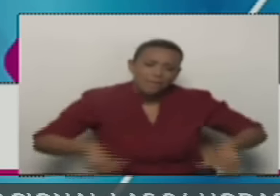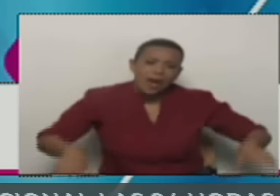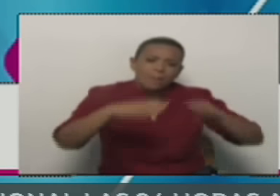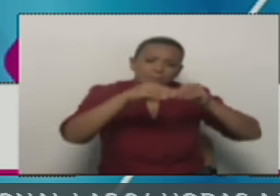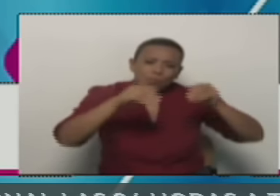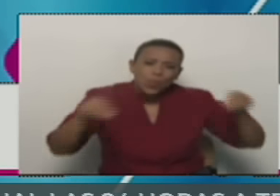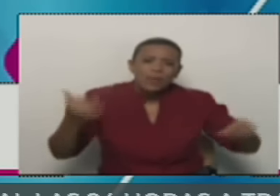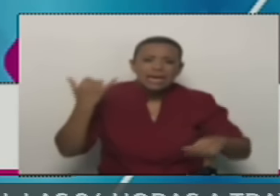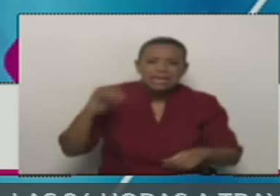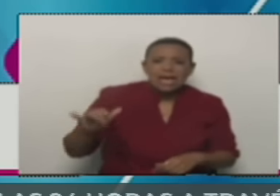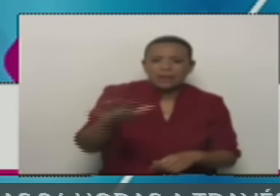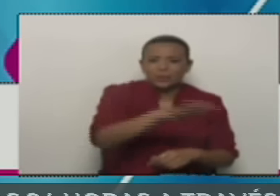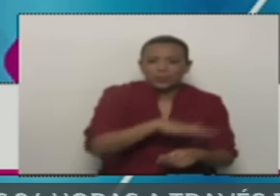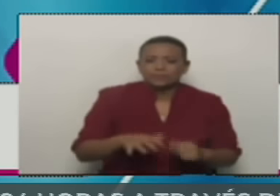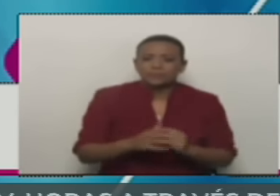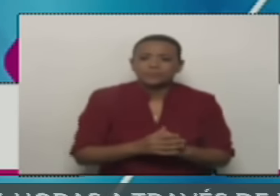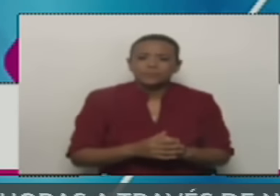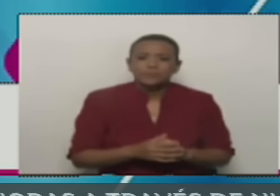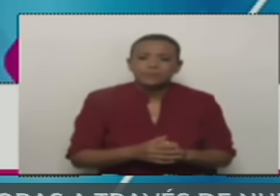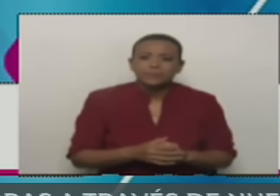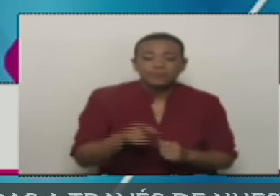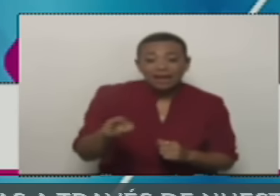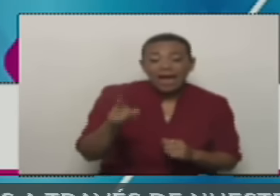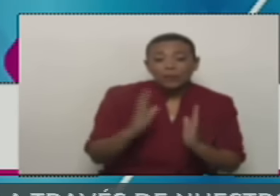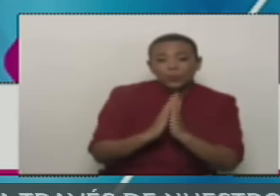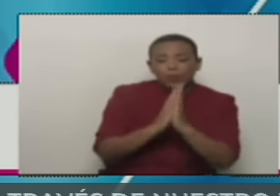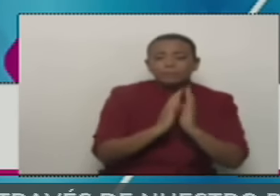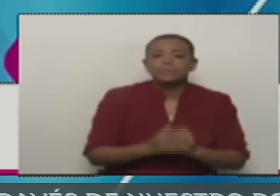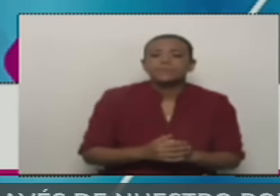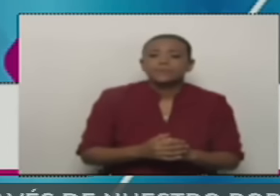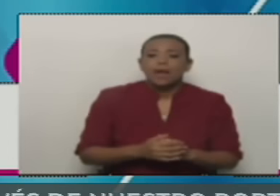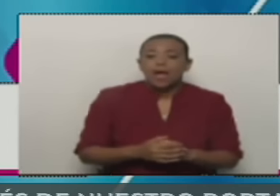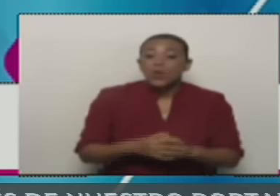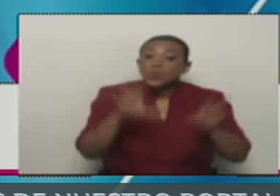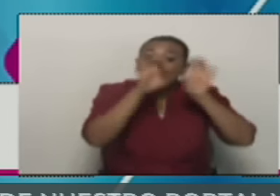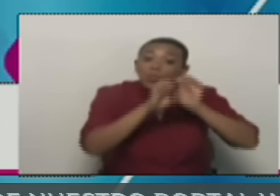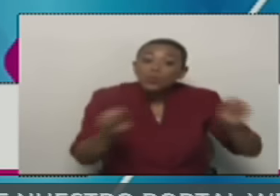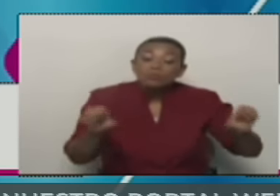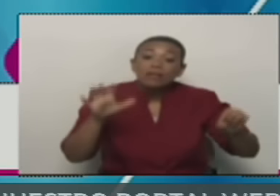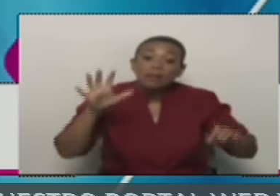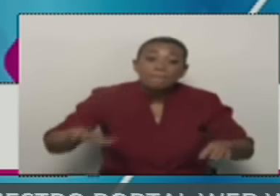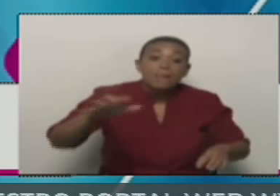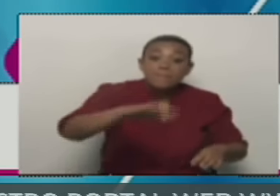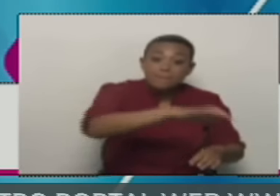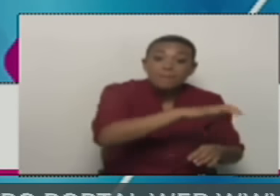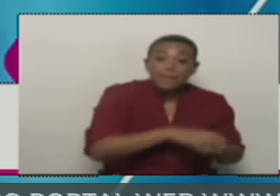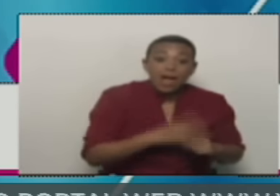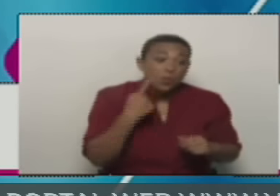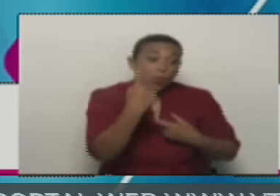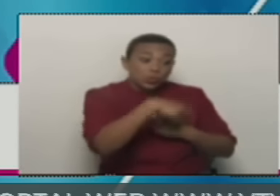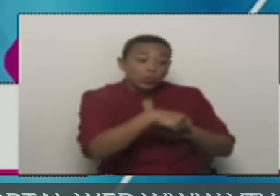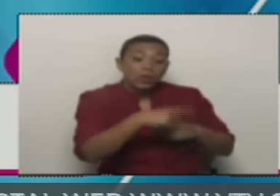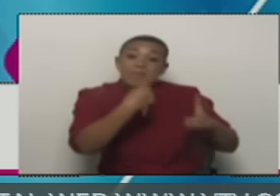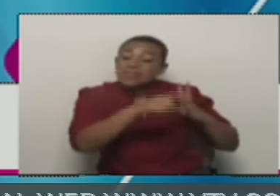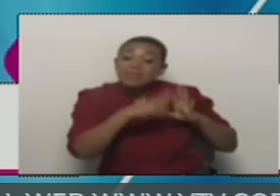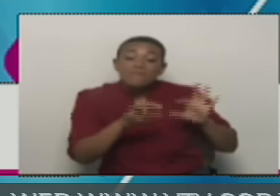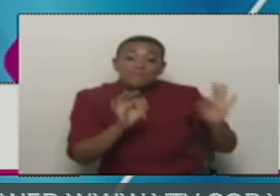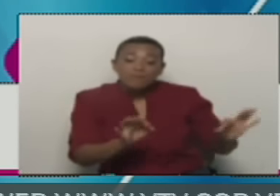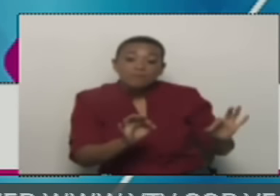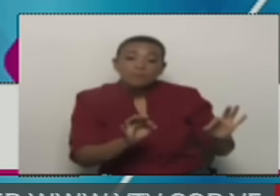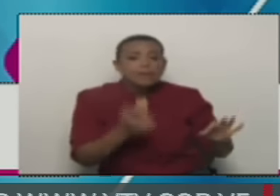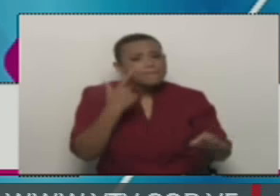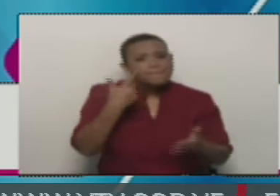mágicos de San Francisco de la Paragua, ahí en la Vergareña. Tiene una vocación forestal, que es muy importante. Y viendo